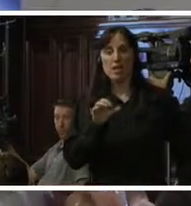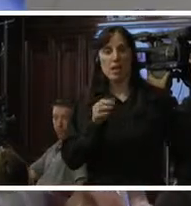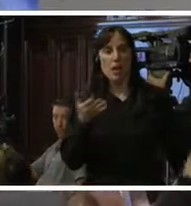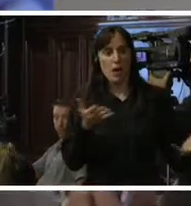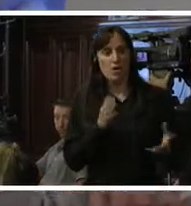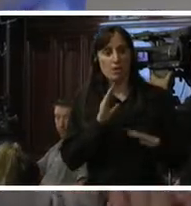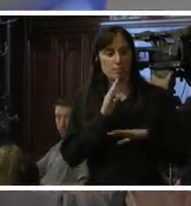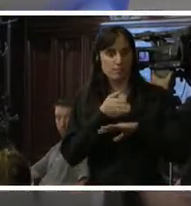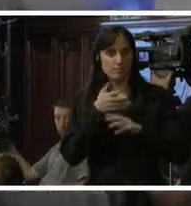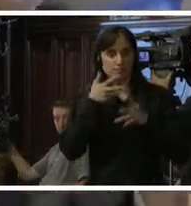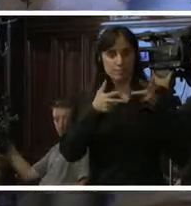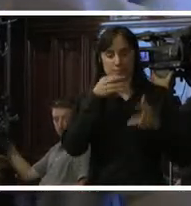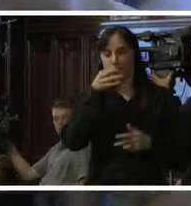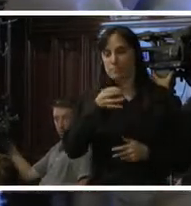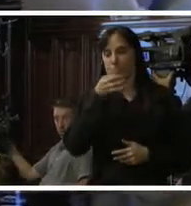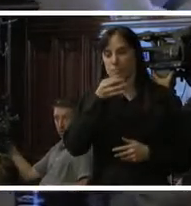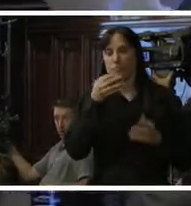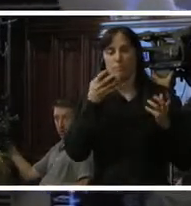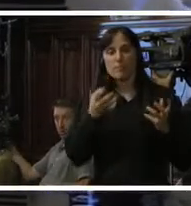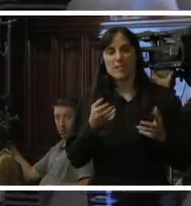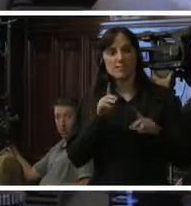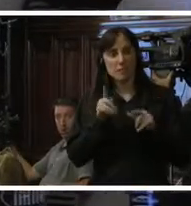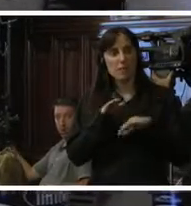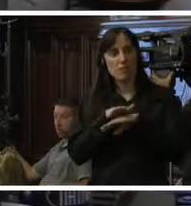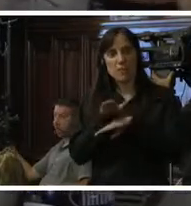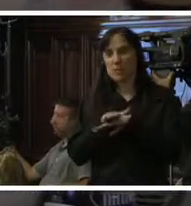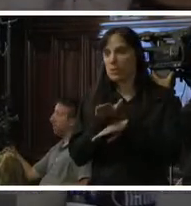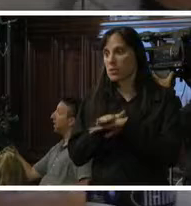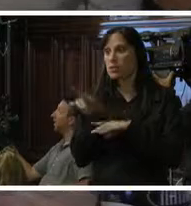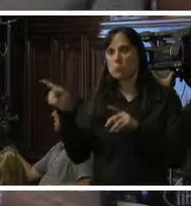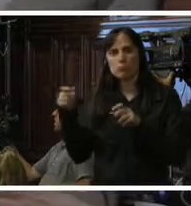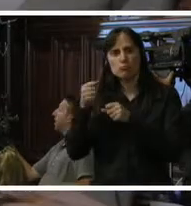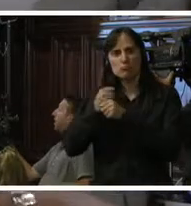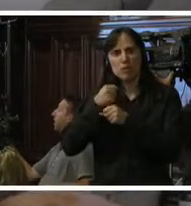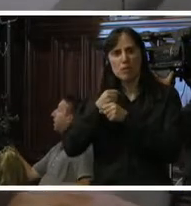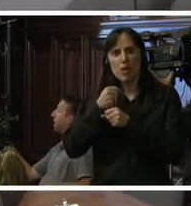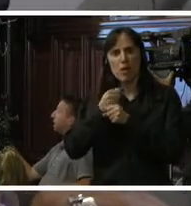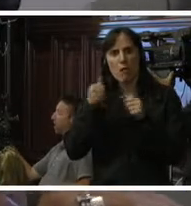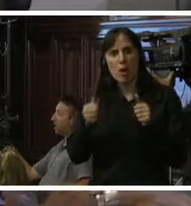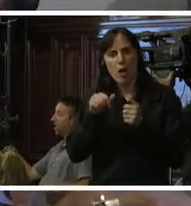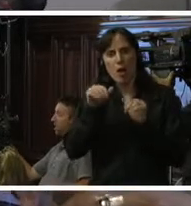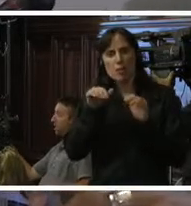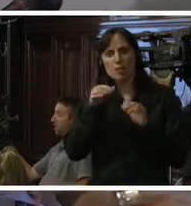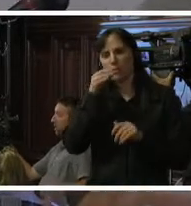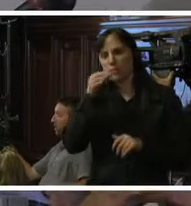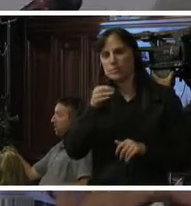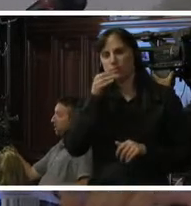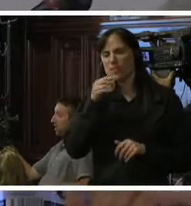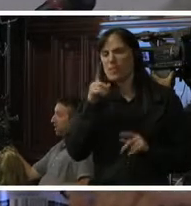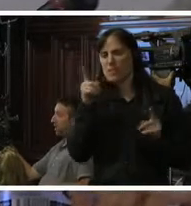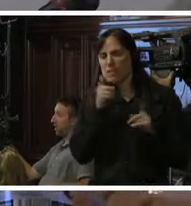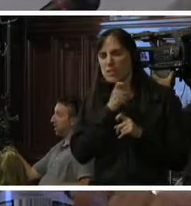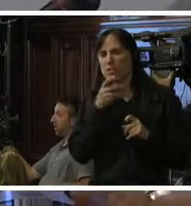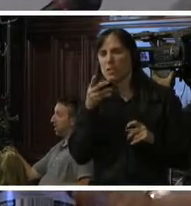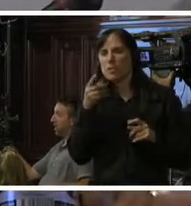Presidenta. Igualmente, yo también lo felicito por el trabajo que ustedes realizan. Es difícil encontrar